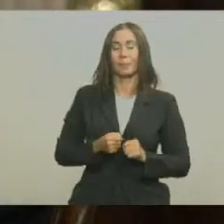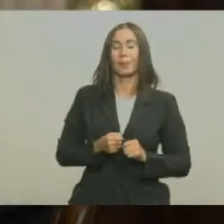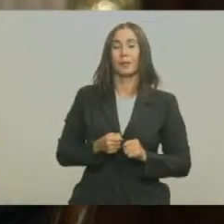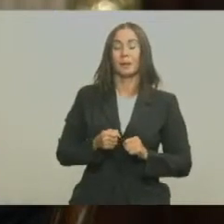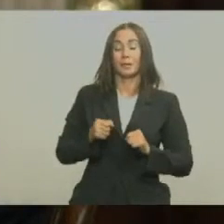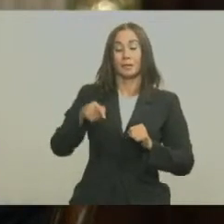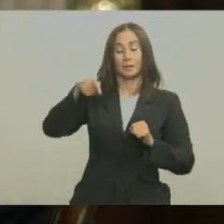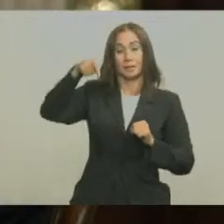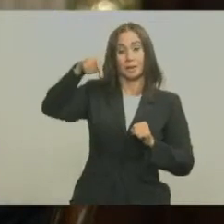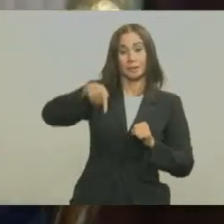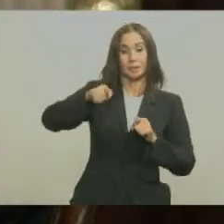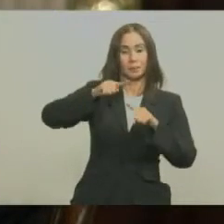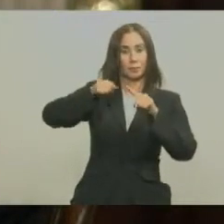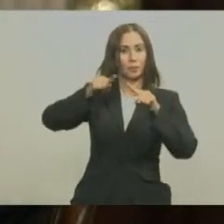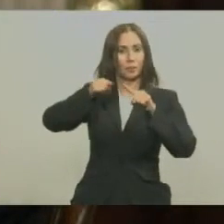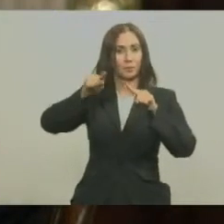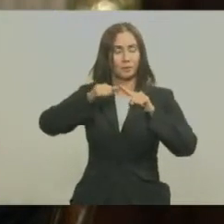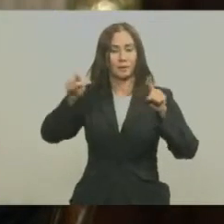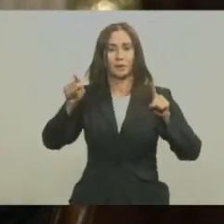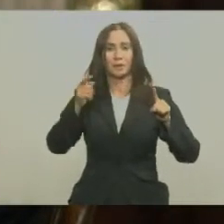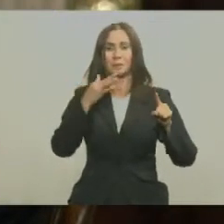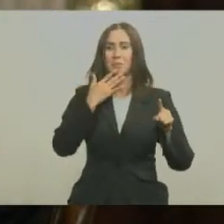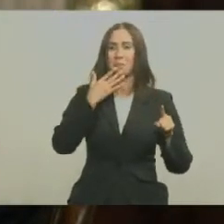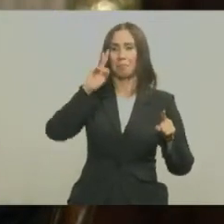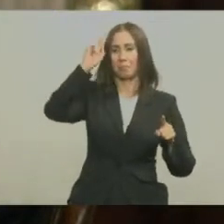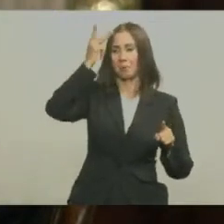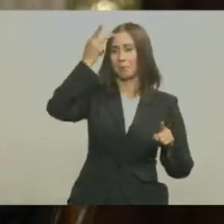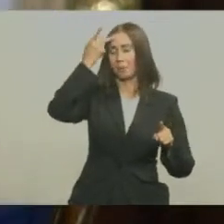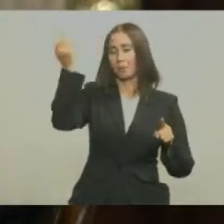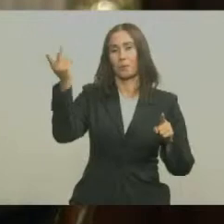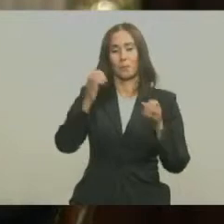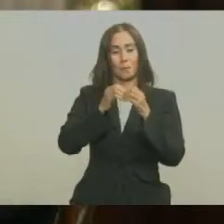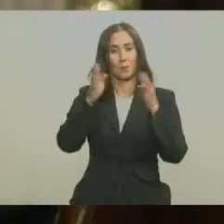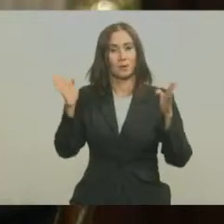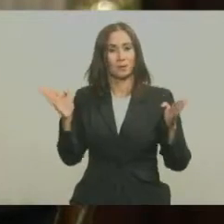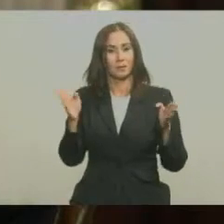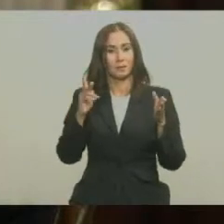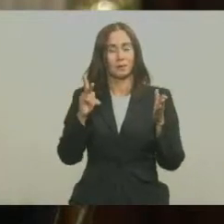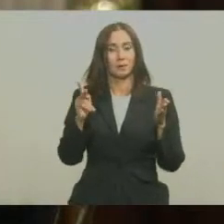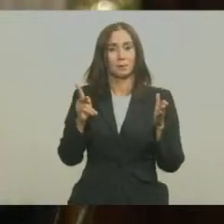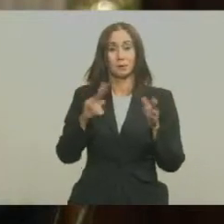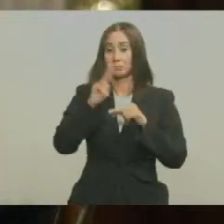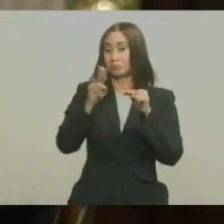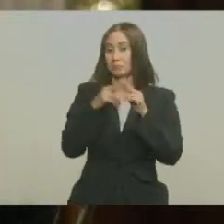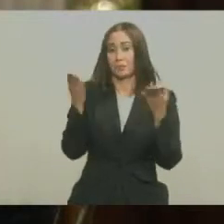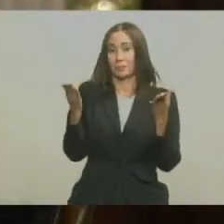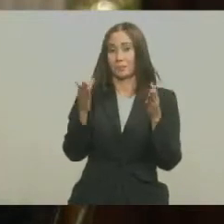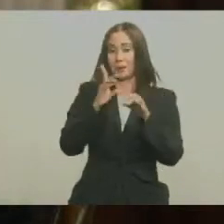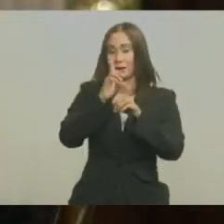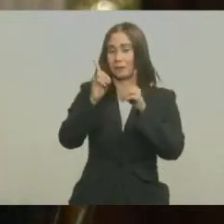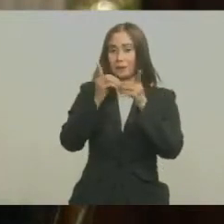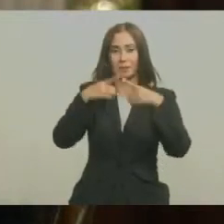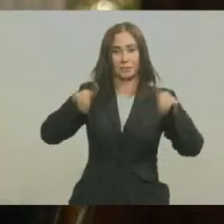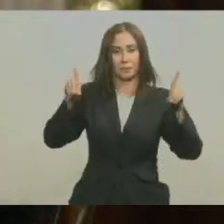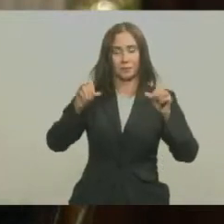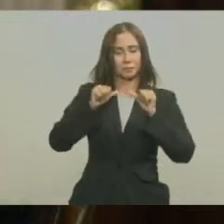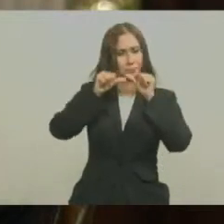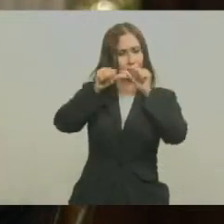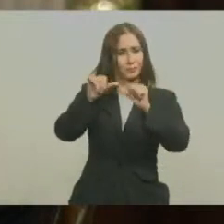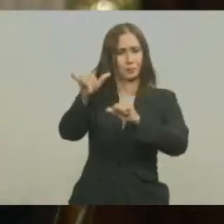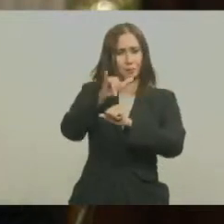Tenemos diferencia en una gran cantidad de políticas públicas, como es normal en una democracia, y la vamos a seguir